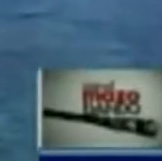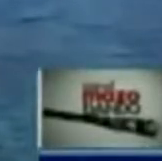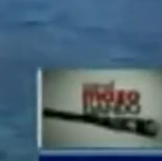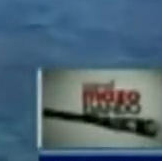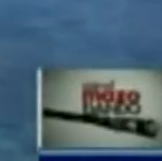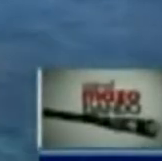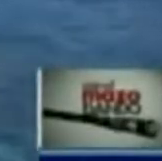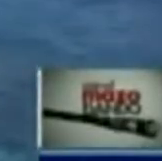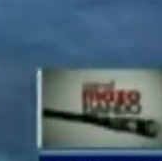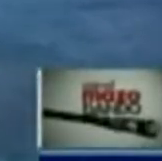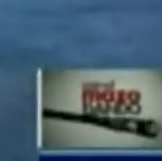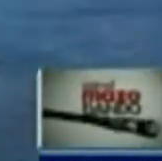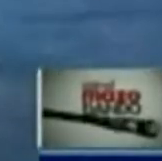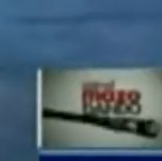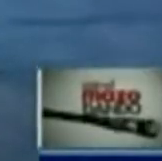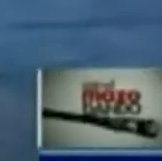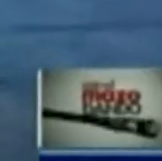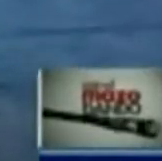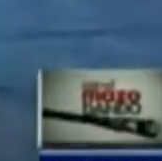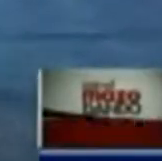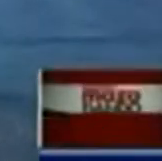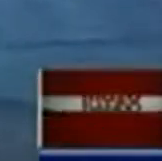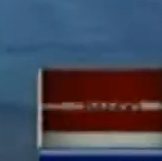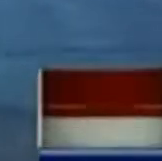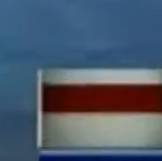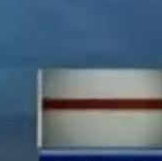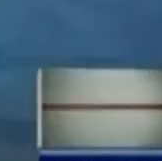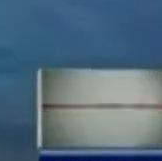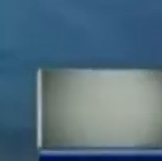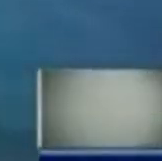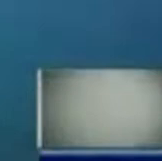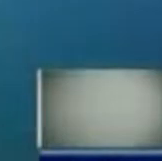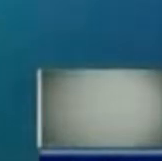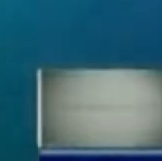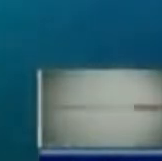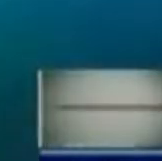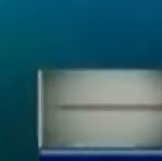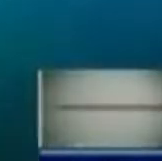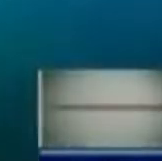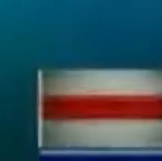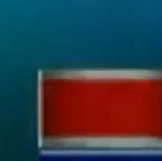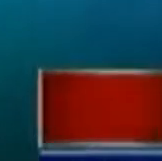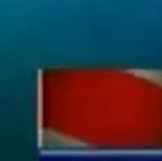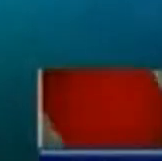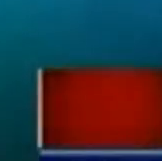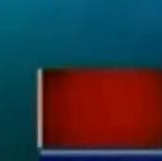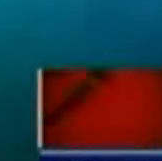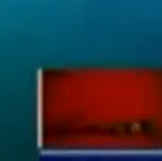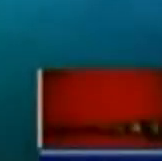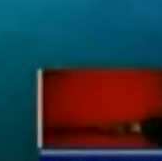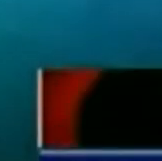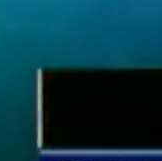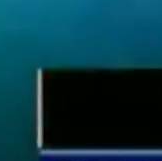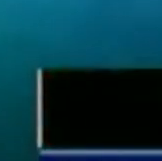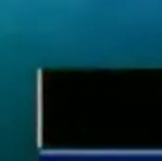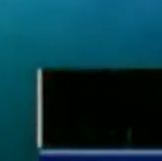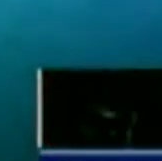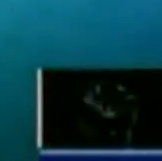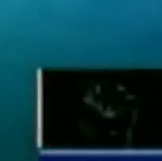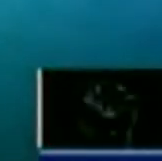odian sin tener razón porque soy del pueblo porque pueblo